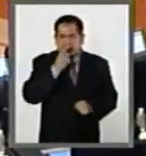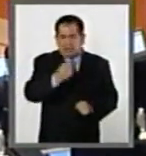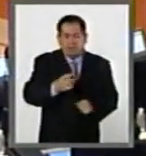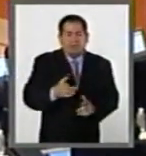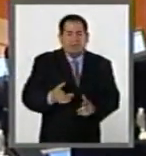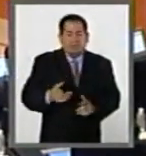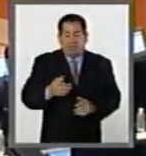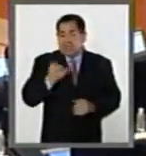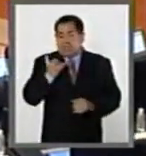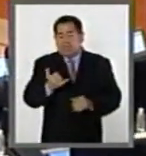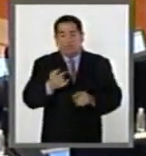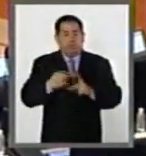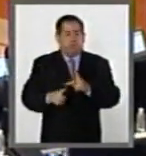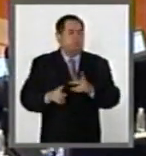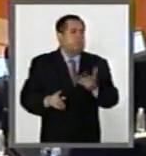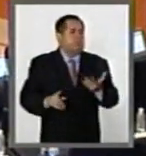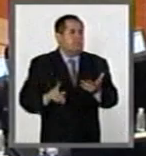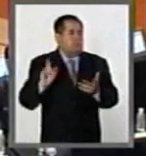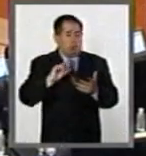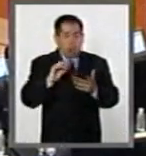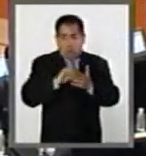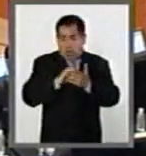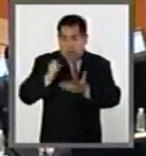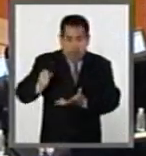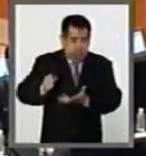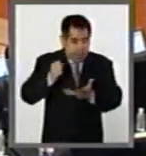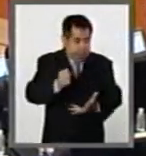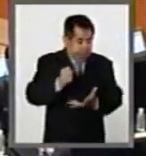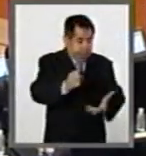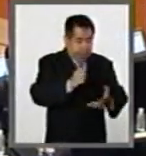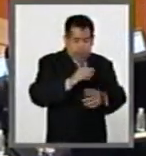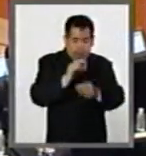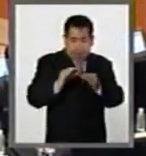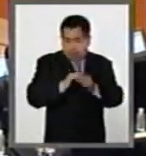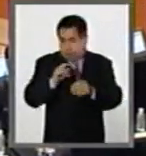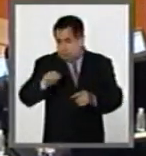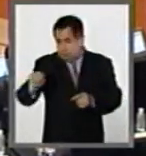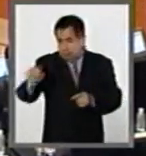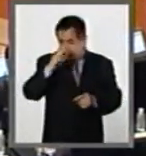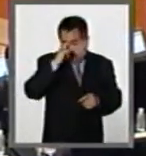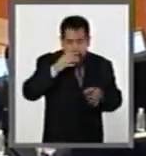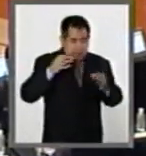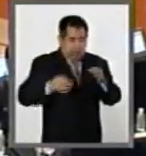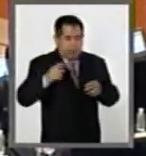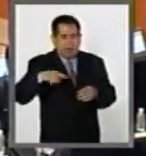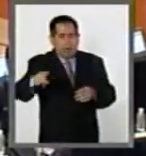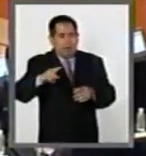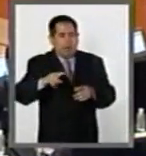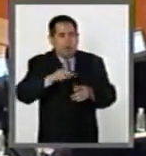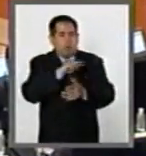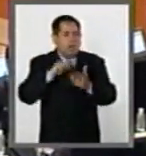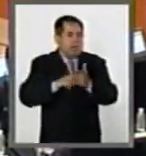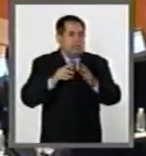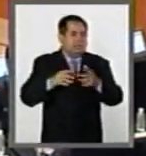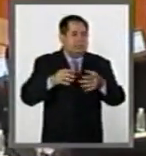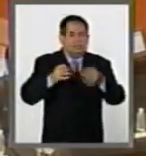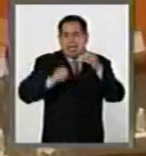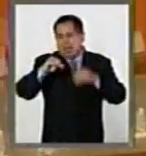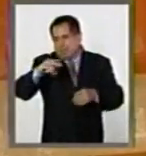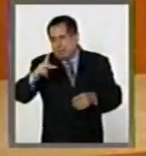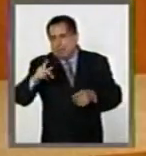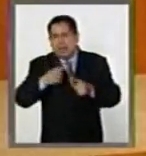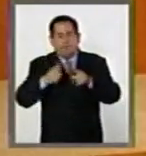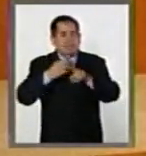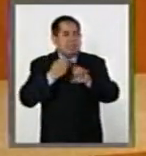sobre todo a partir de que haya los recursos disponibles para que los centros de privación de libertad que se encuentran en las